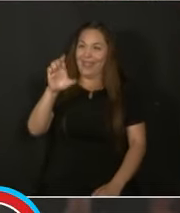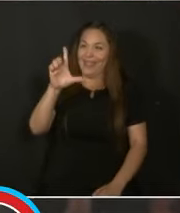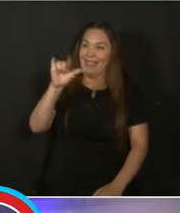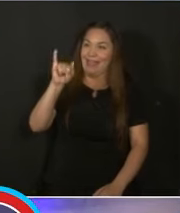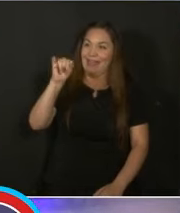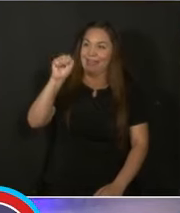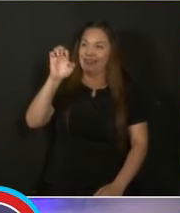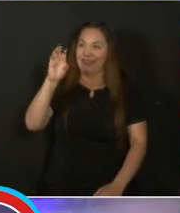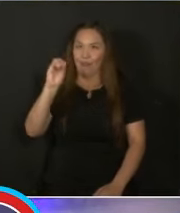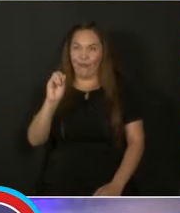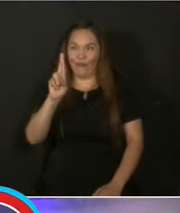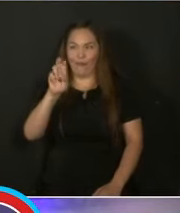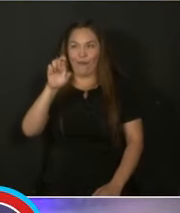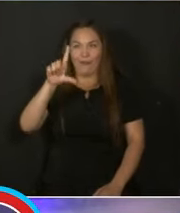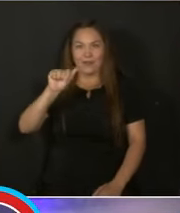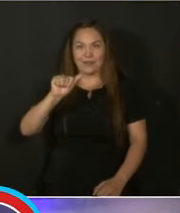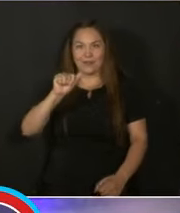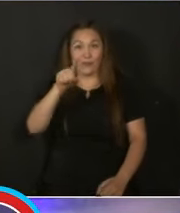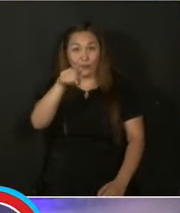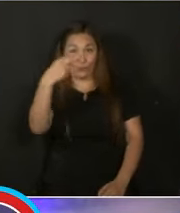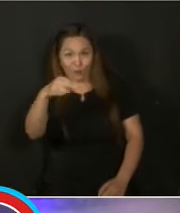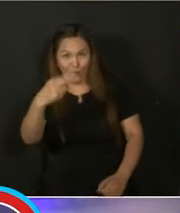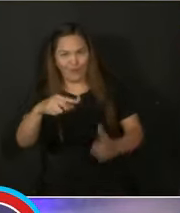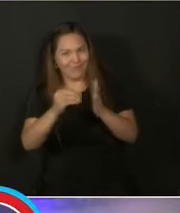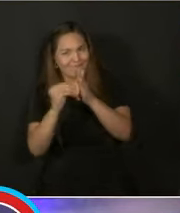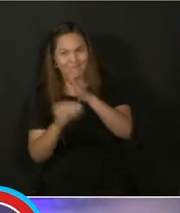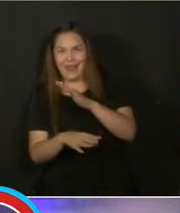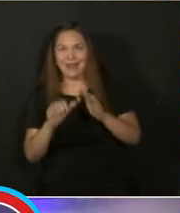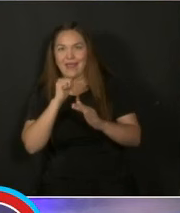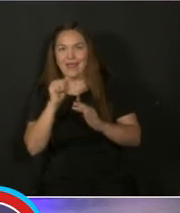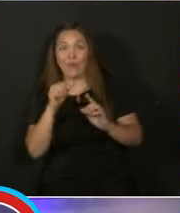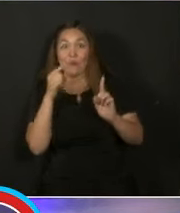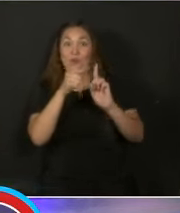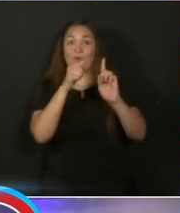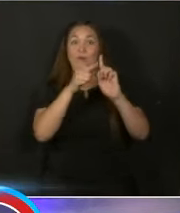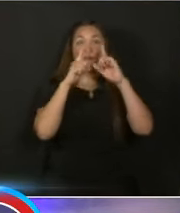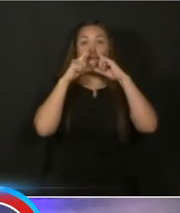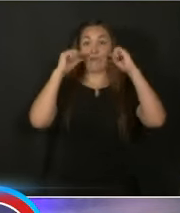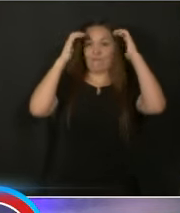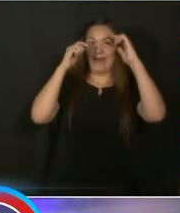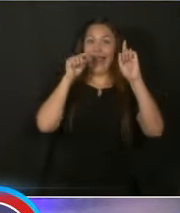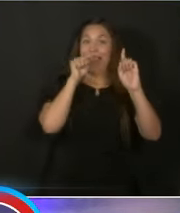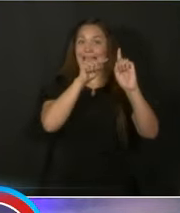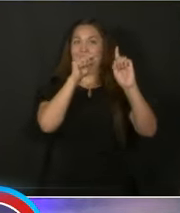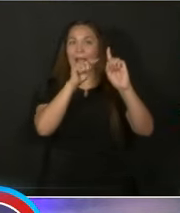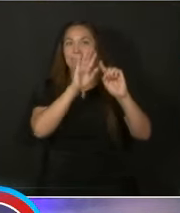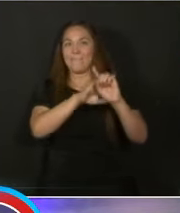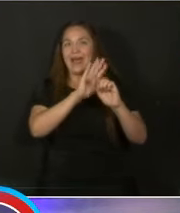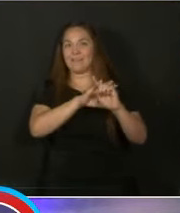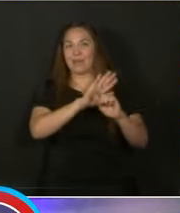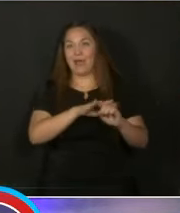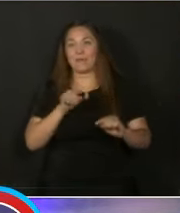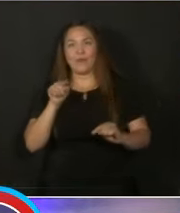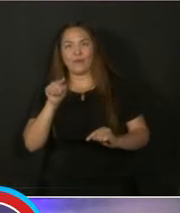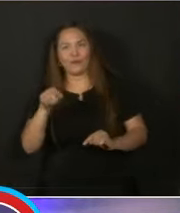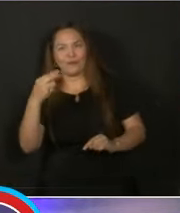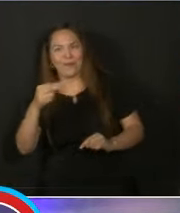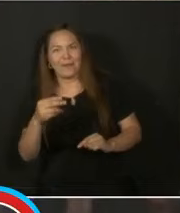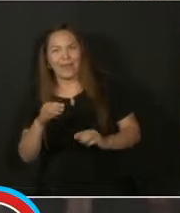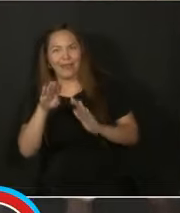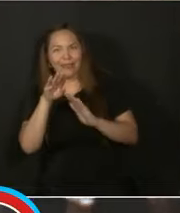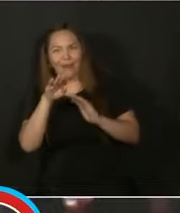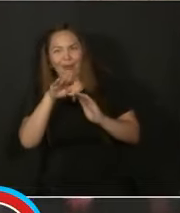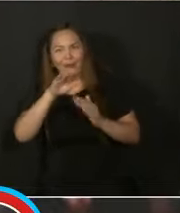ya le jugaba también usted no se esperaba tener como es ese sentimiento no deliciosa no se lo permitía tener como porque